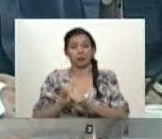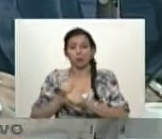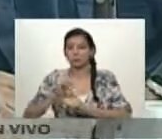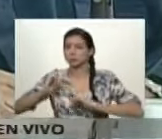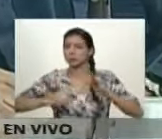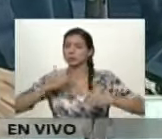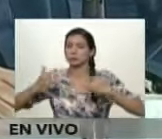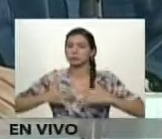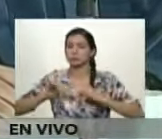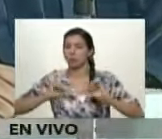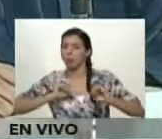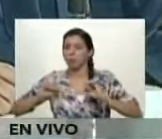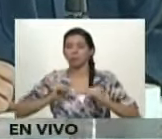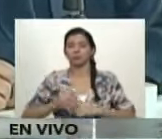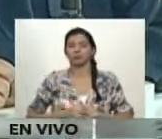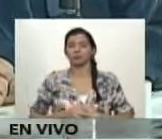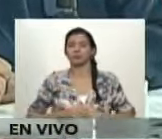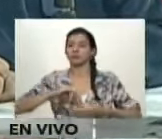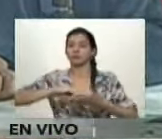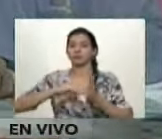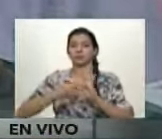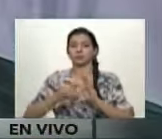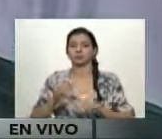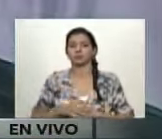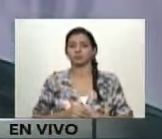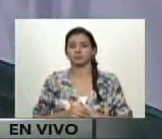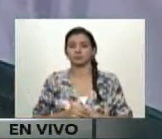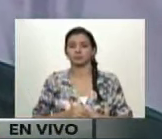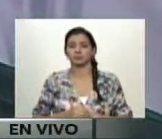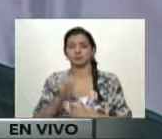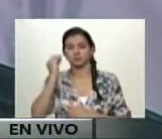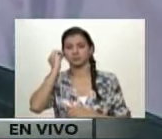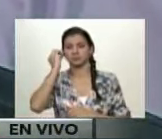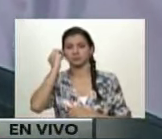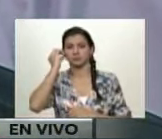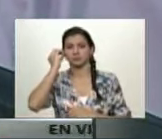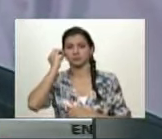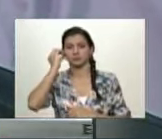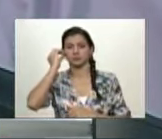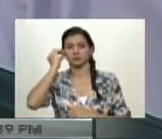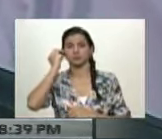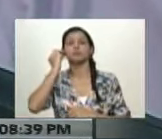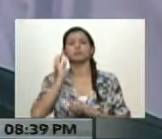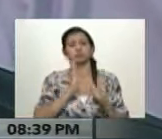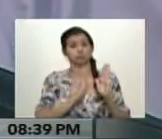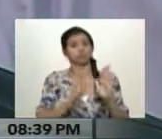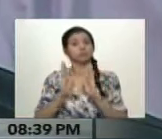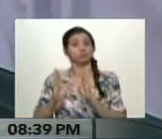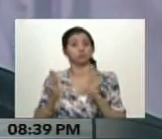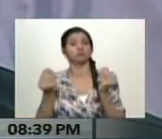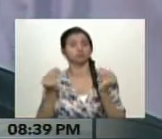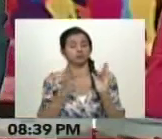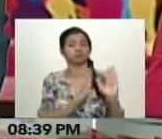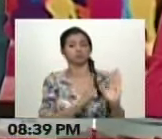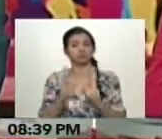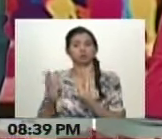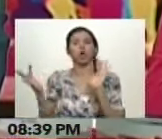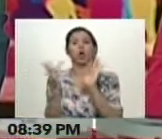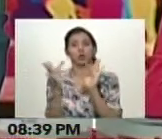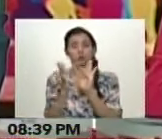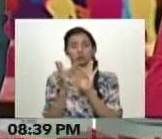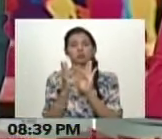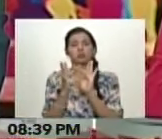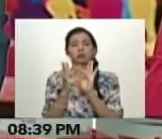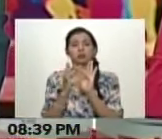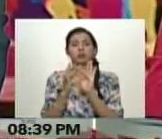Quiere decir que hay un alto nivel de organización, conexión y movilización con